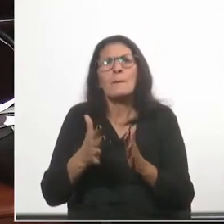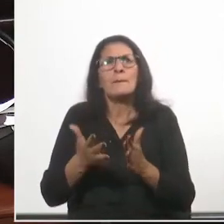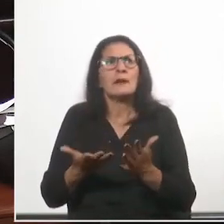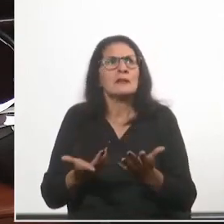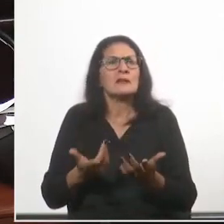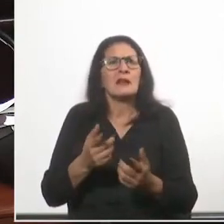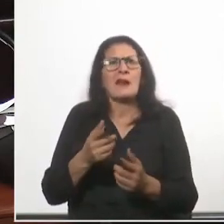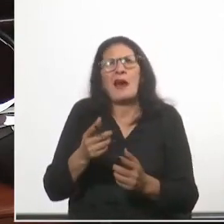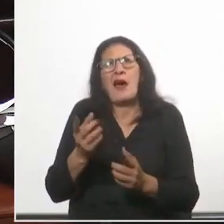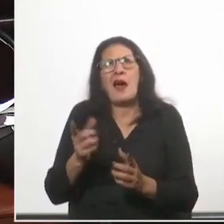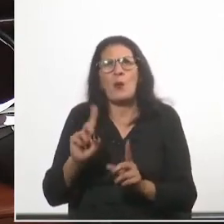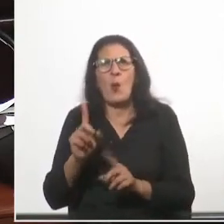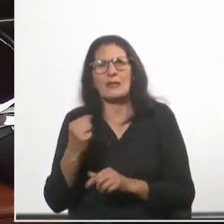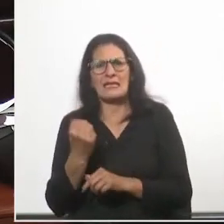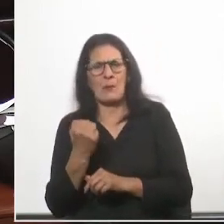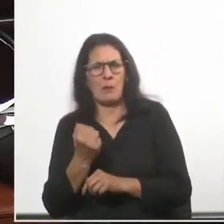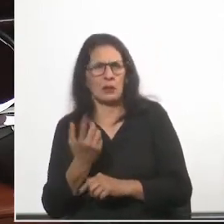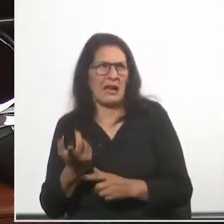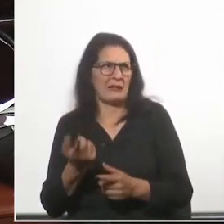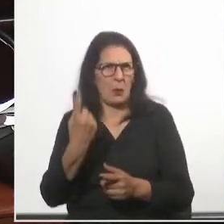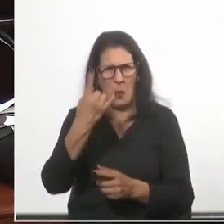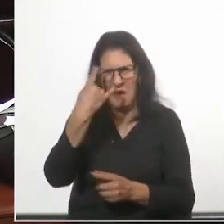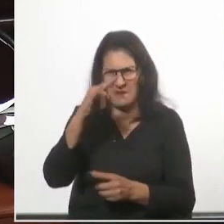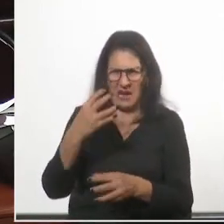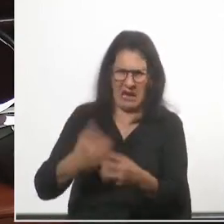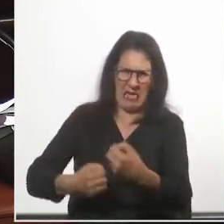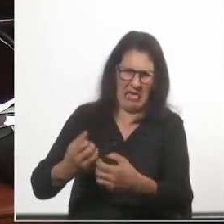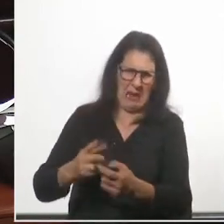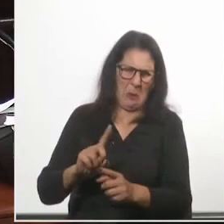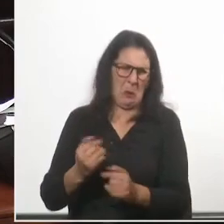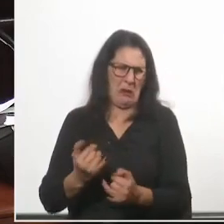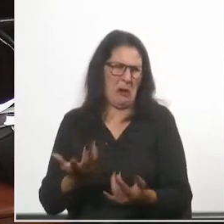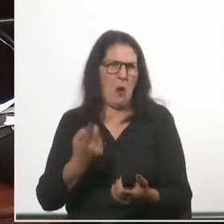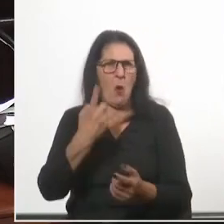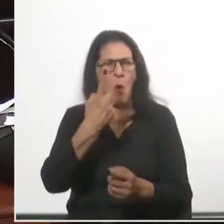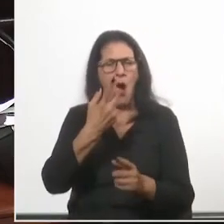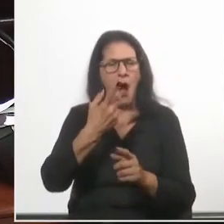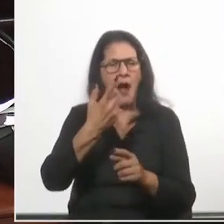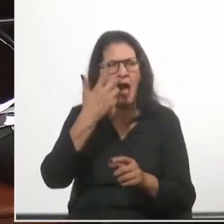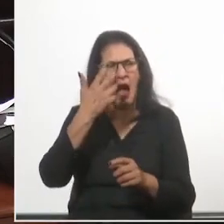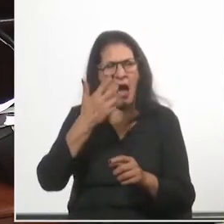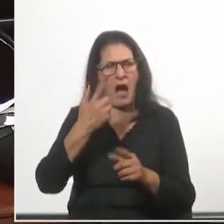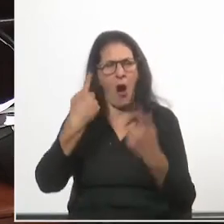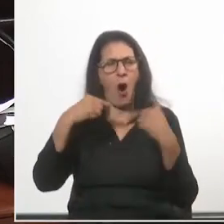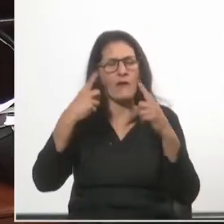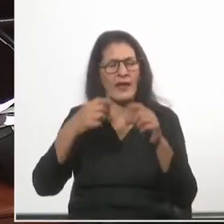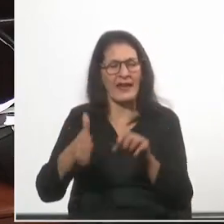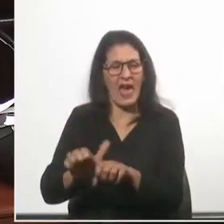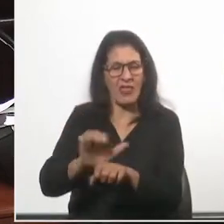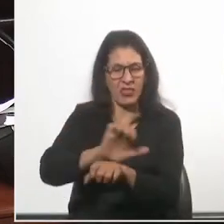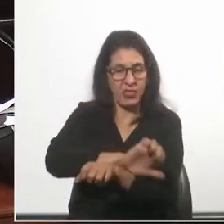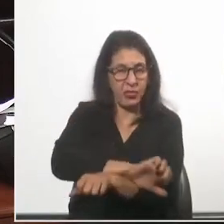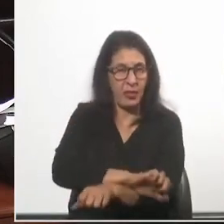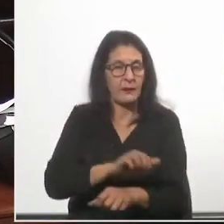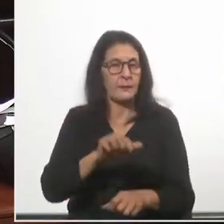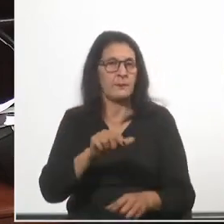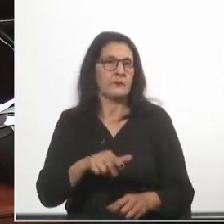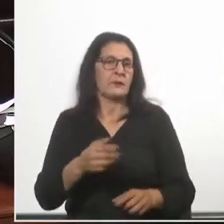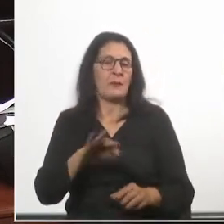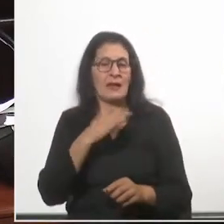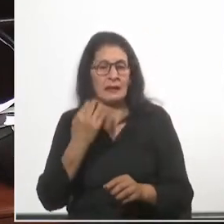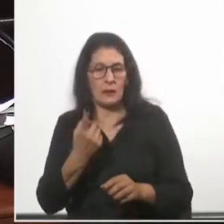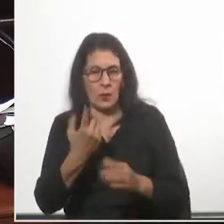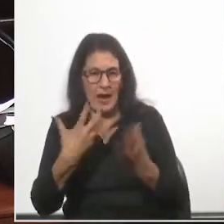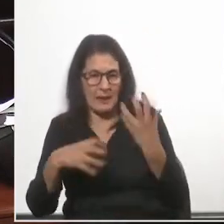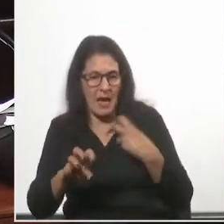quizás poco importantes: ordeñar una vaca, esquilar una oveja, partear un animal,